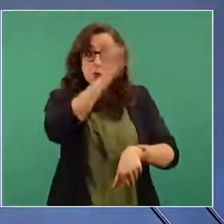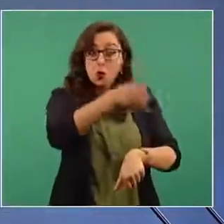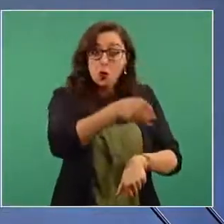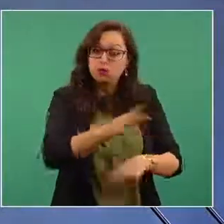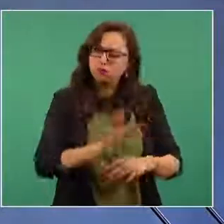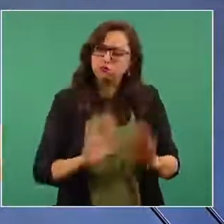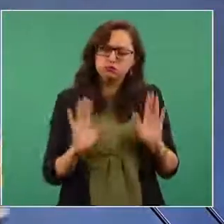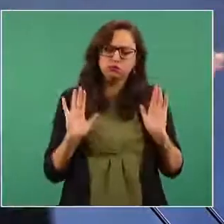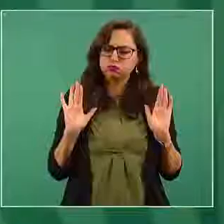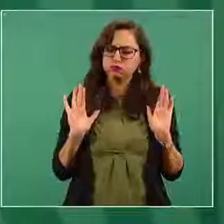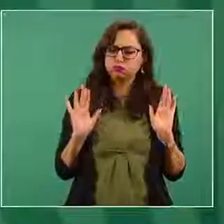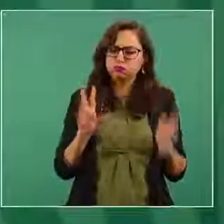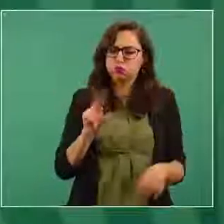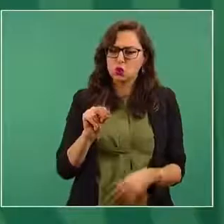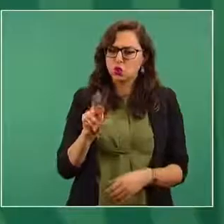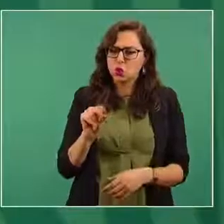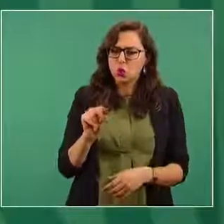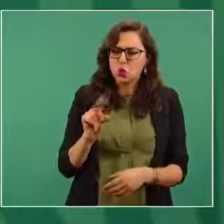Cada